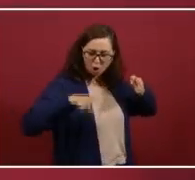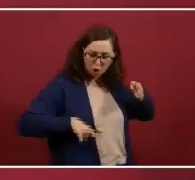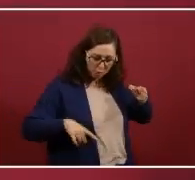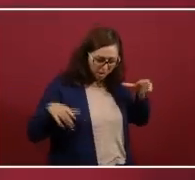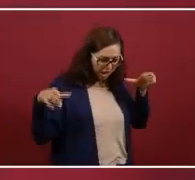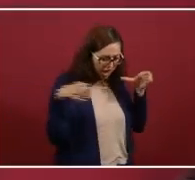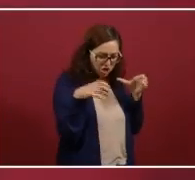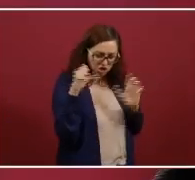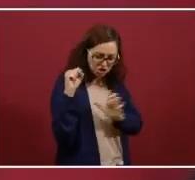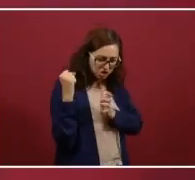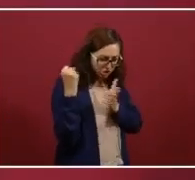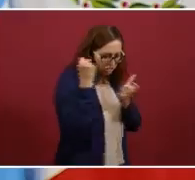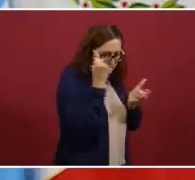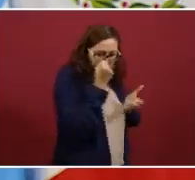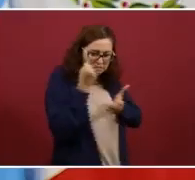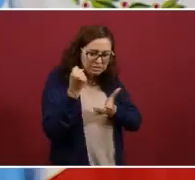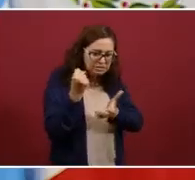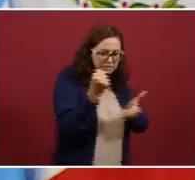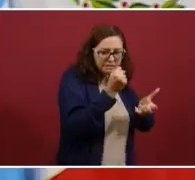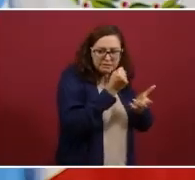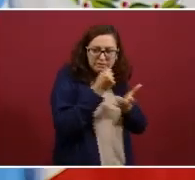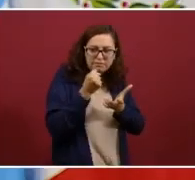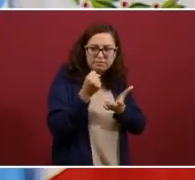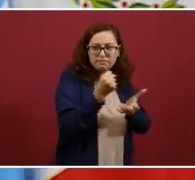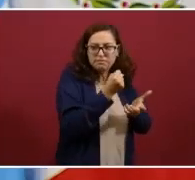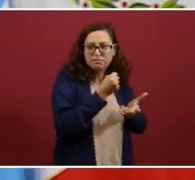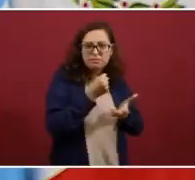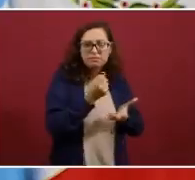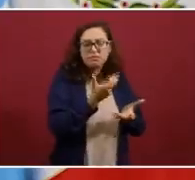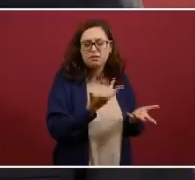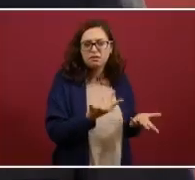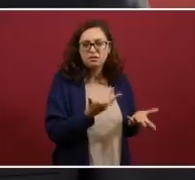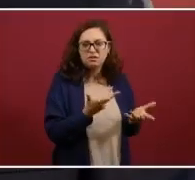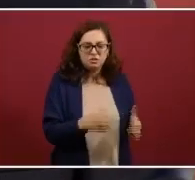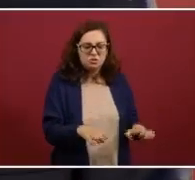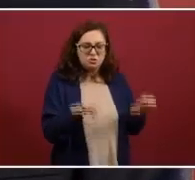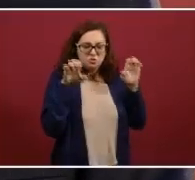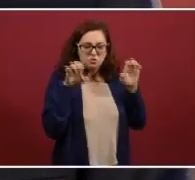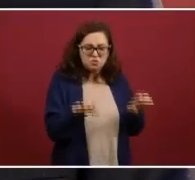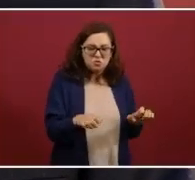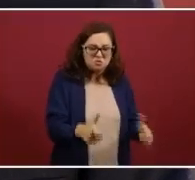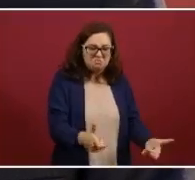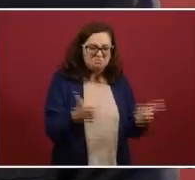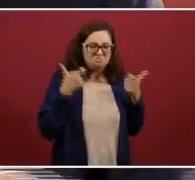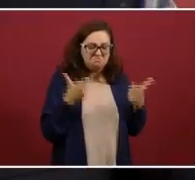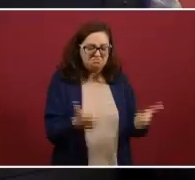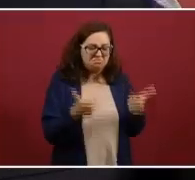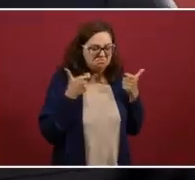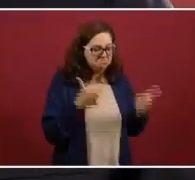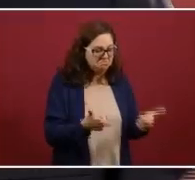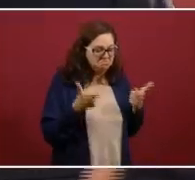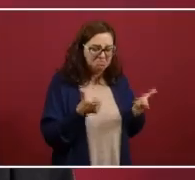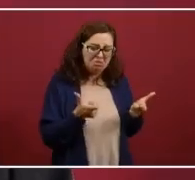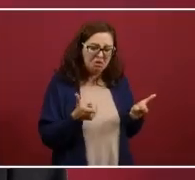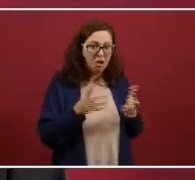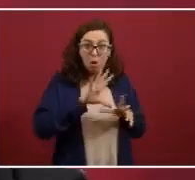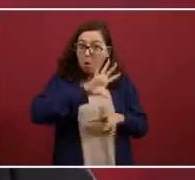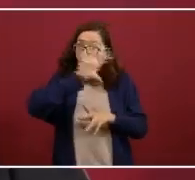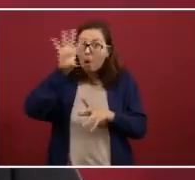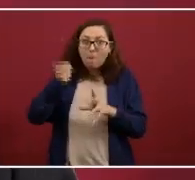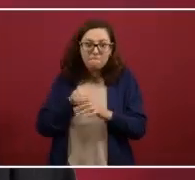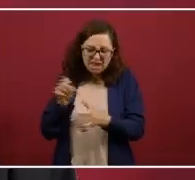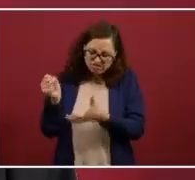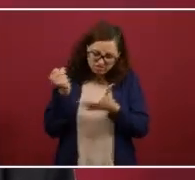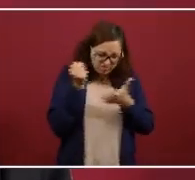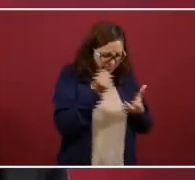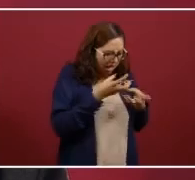era para mantener un aparato burocrático, oneroso, mientras a la